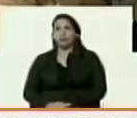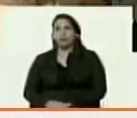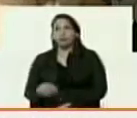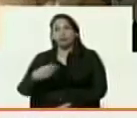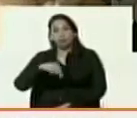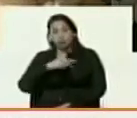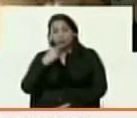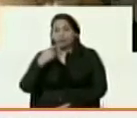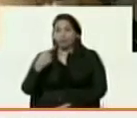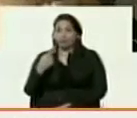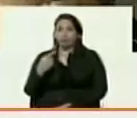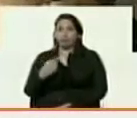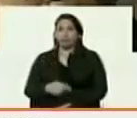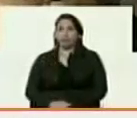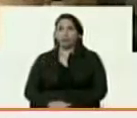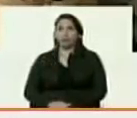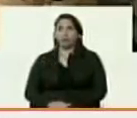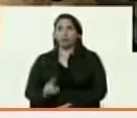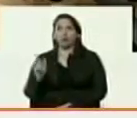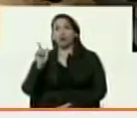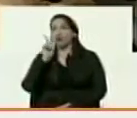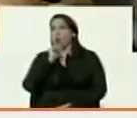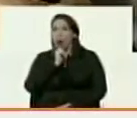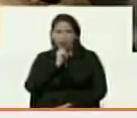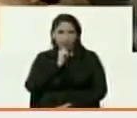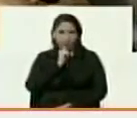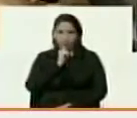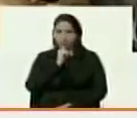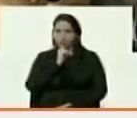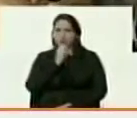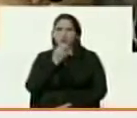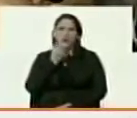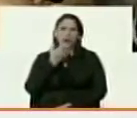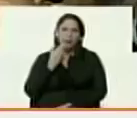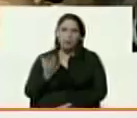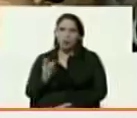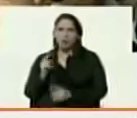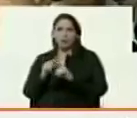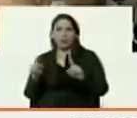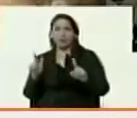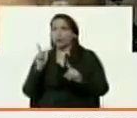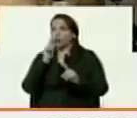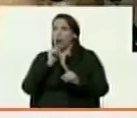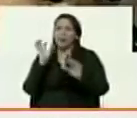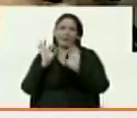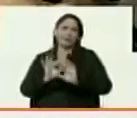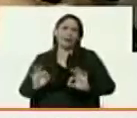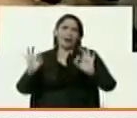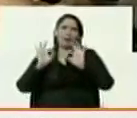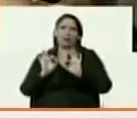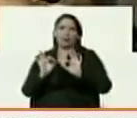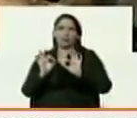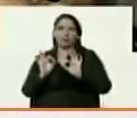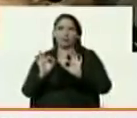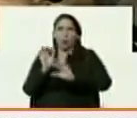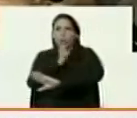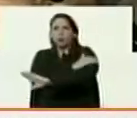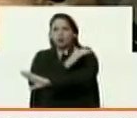que no hay una hegemonía, y no la tiene absolutamente nadie, una hegemonía de la